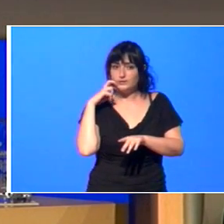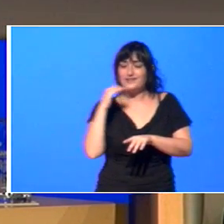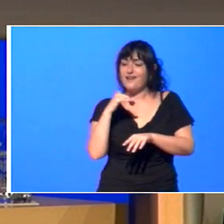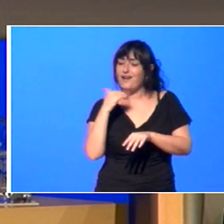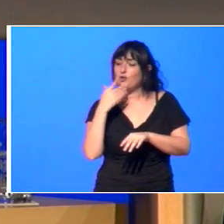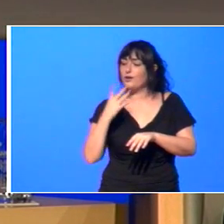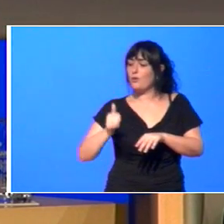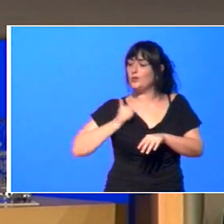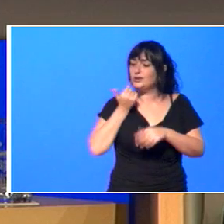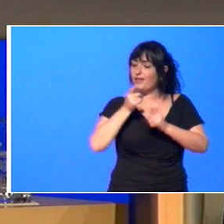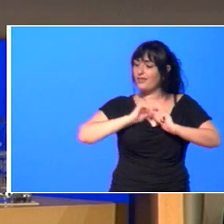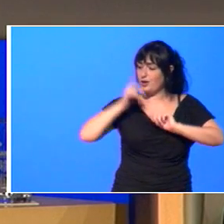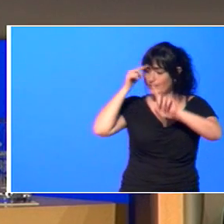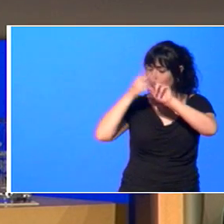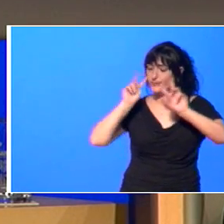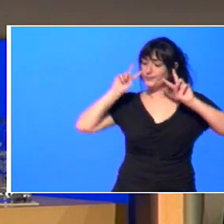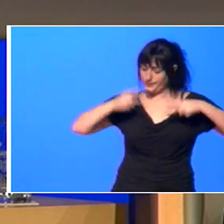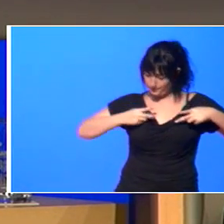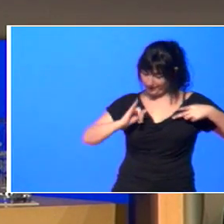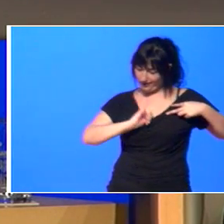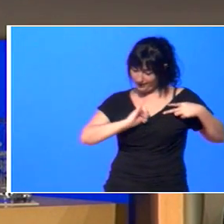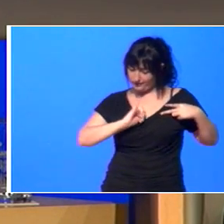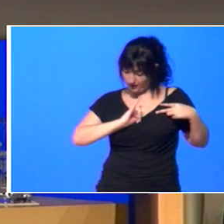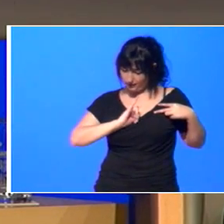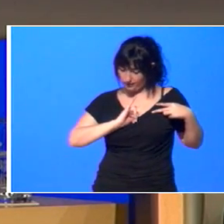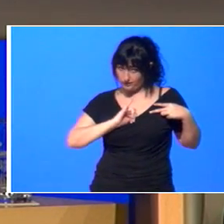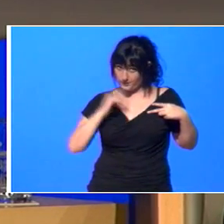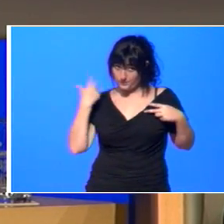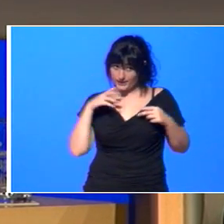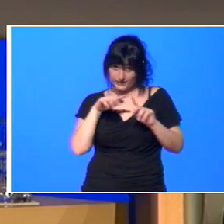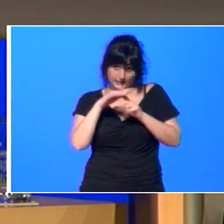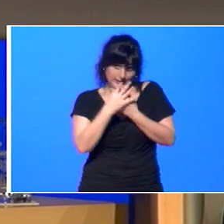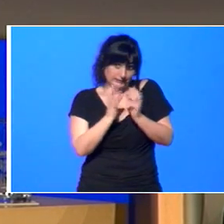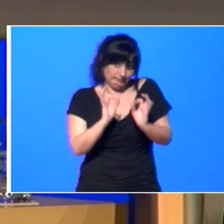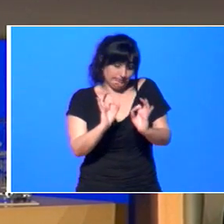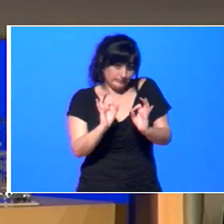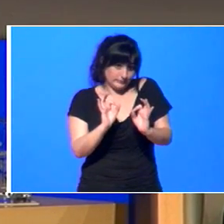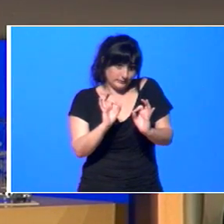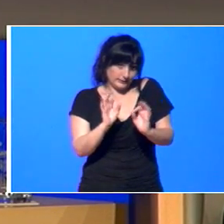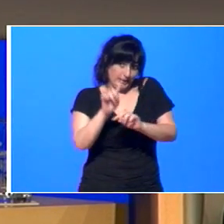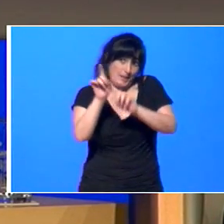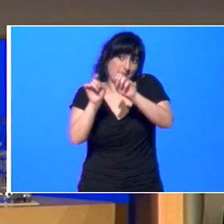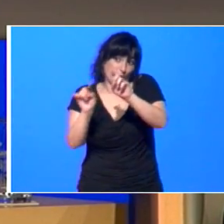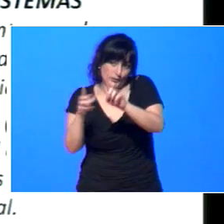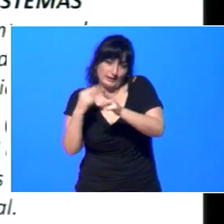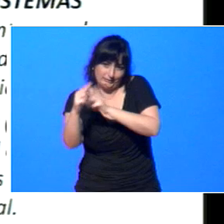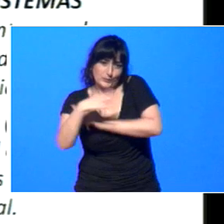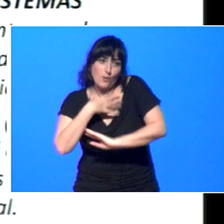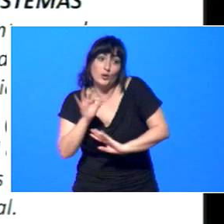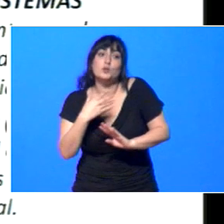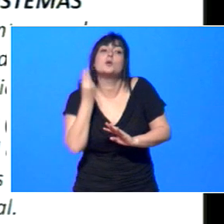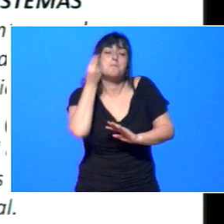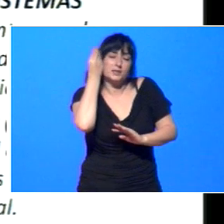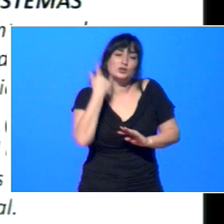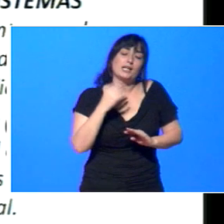reconocernos. Y en ese contexto, ya por llegar a la pregunta, pero que creo que necesitaba este preámbulo,